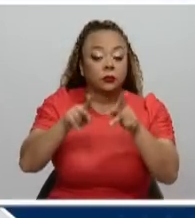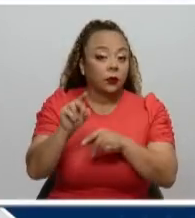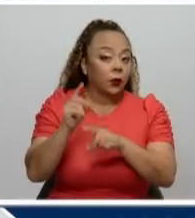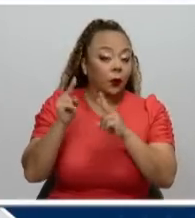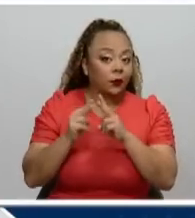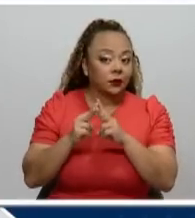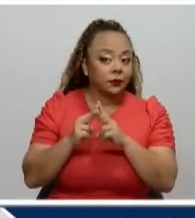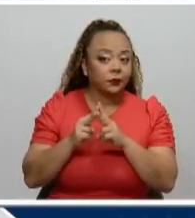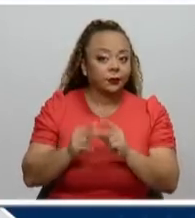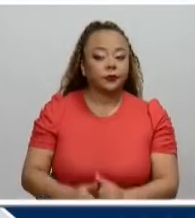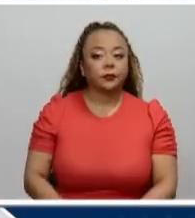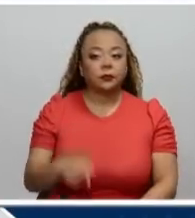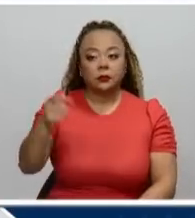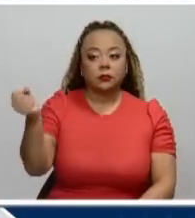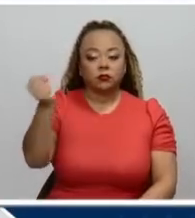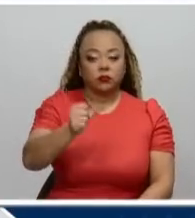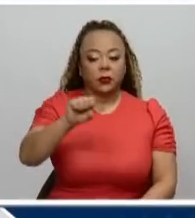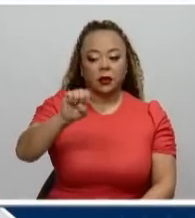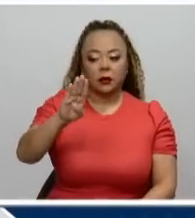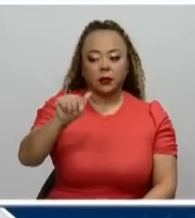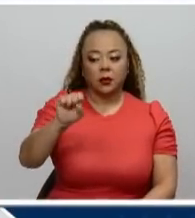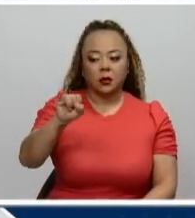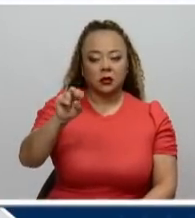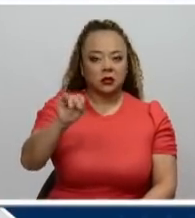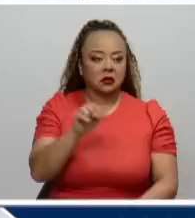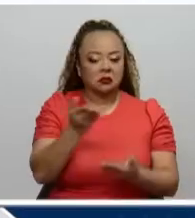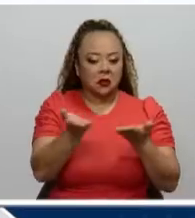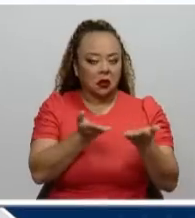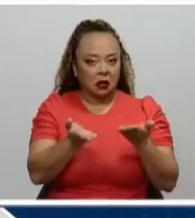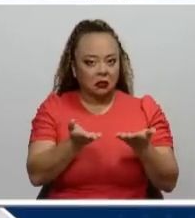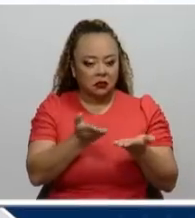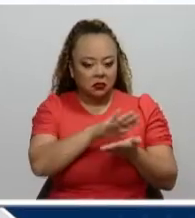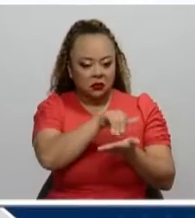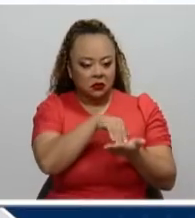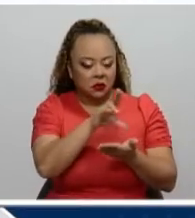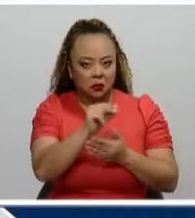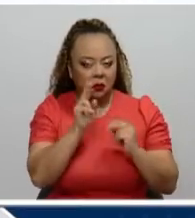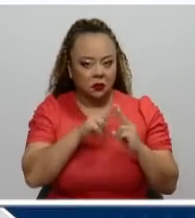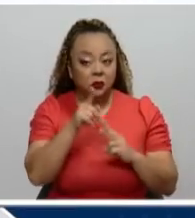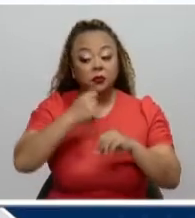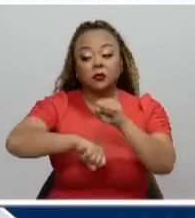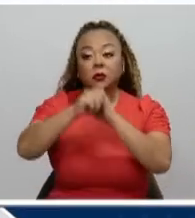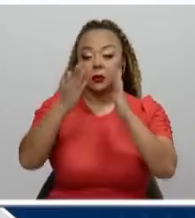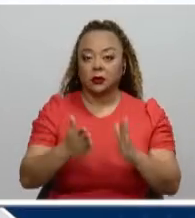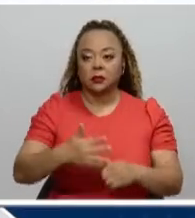lo conoce o sea vos ponés a Sebastián Acuña en el mercado central y mucha gente no lo conoce es un futbolista